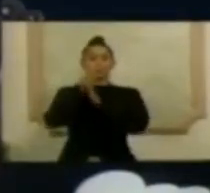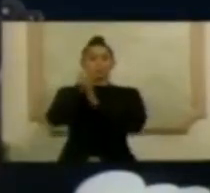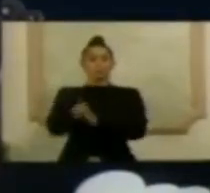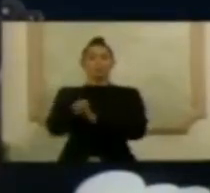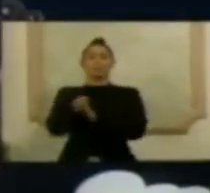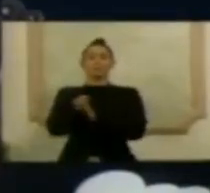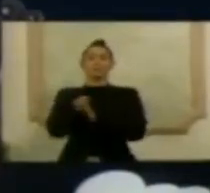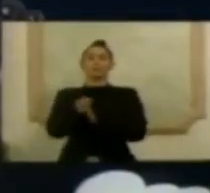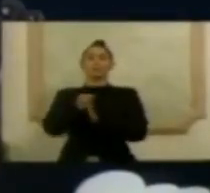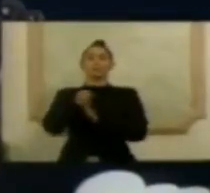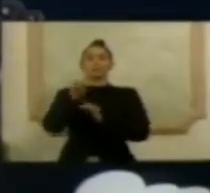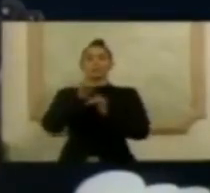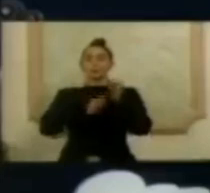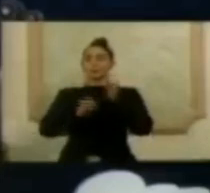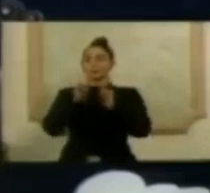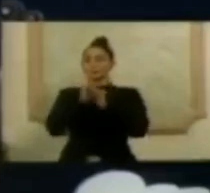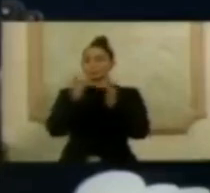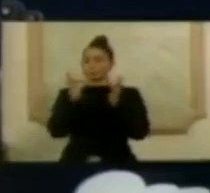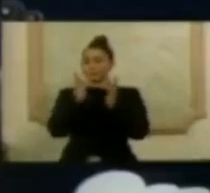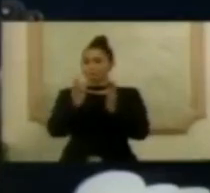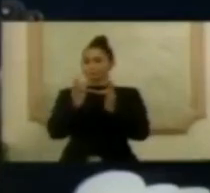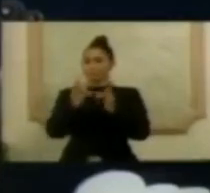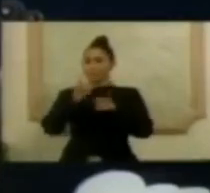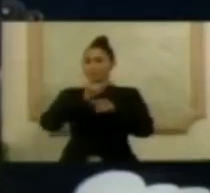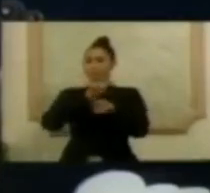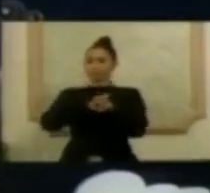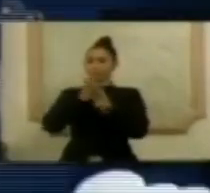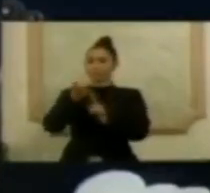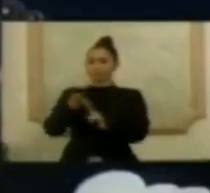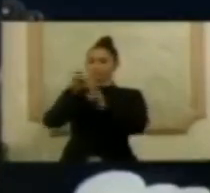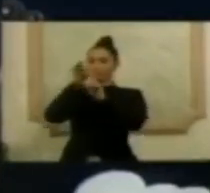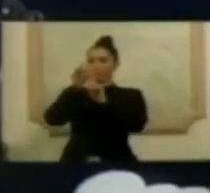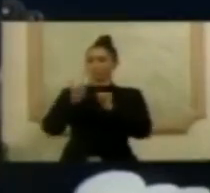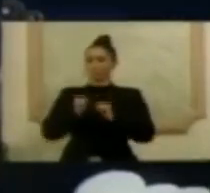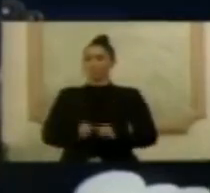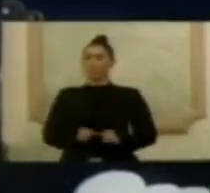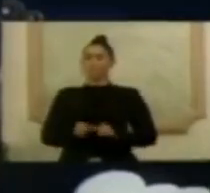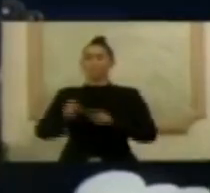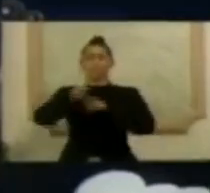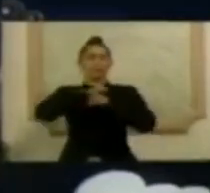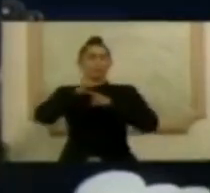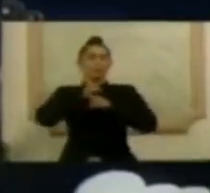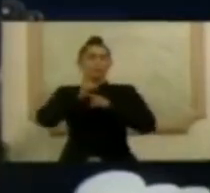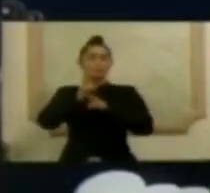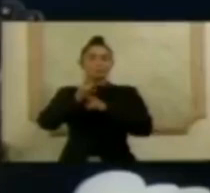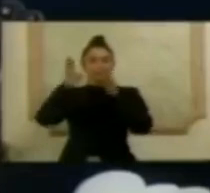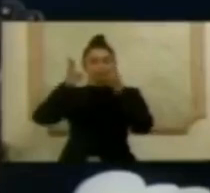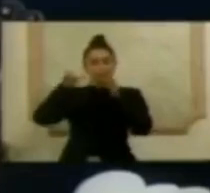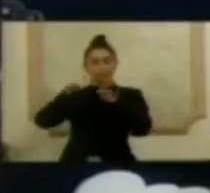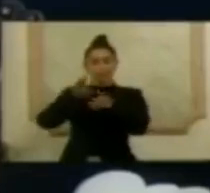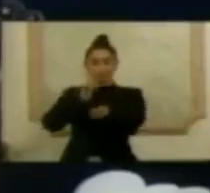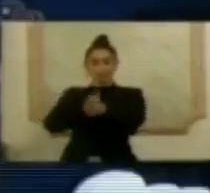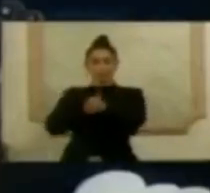Bueno, Ramón, mira, además de esas medidas, ya se había anunciado en la transición la inclusión de los dominicanos que están